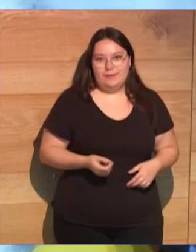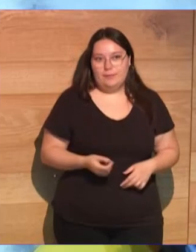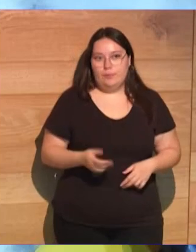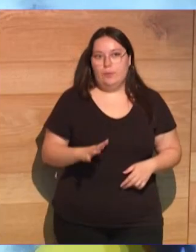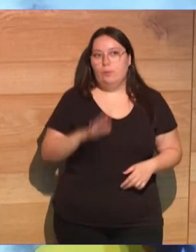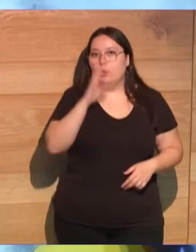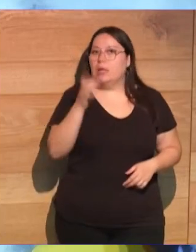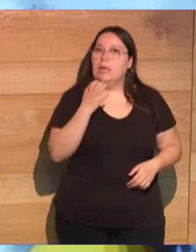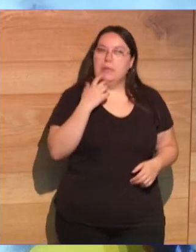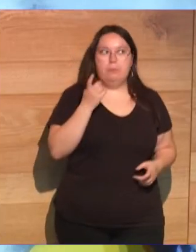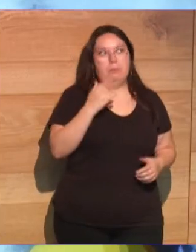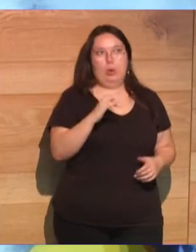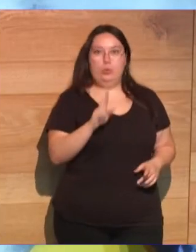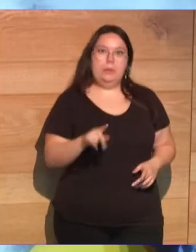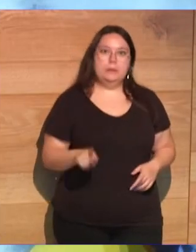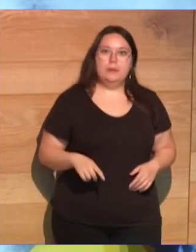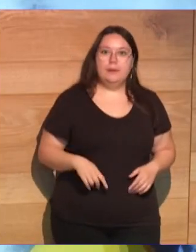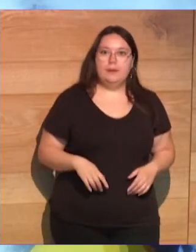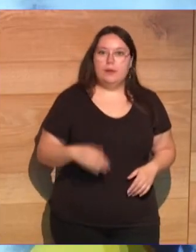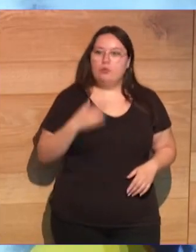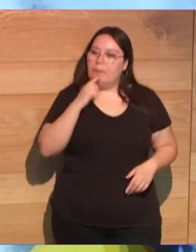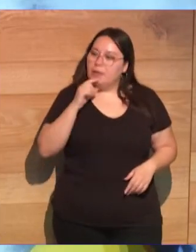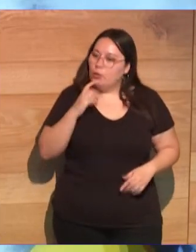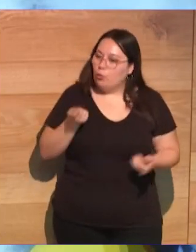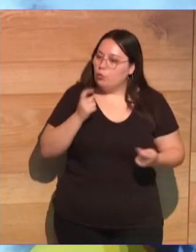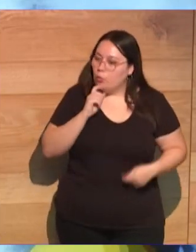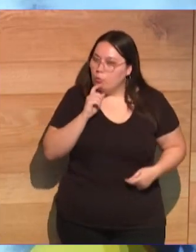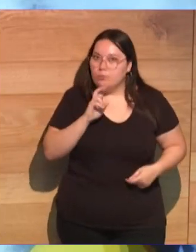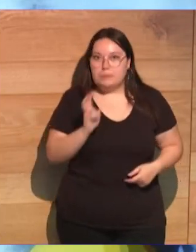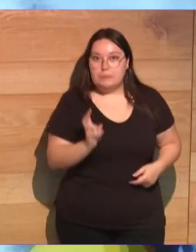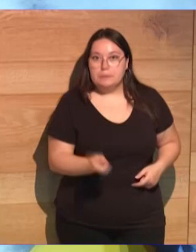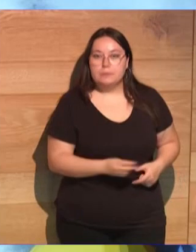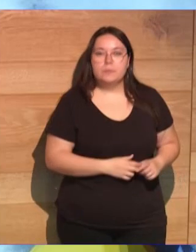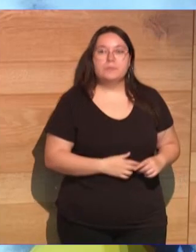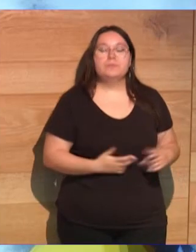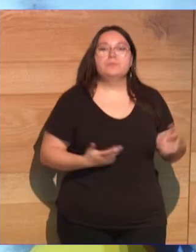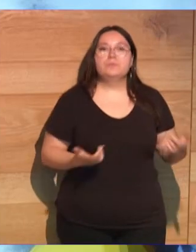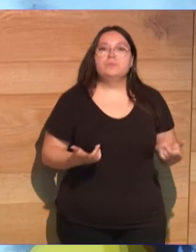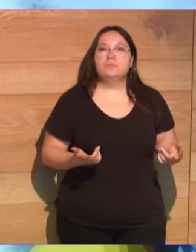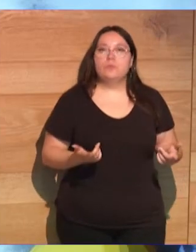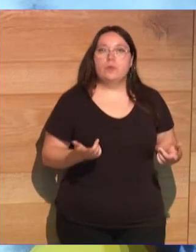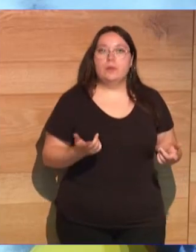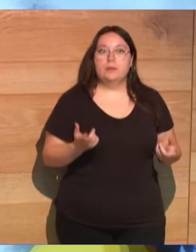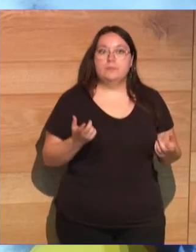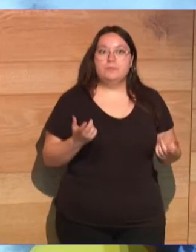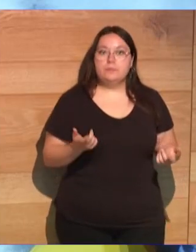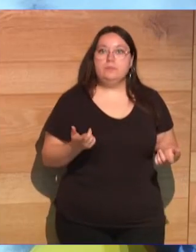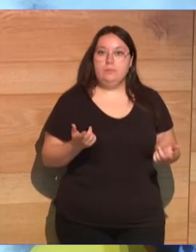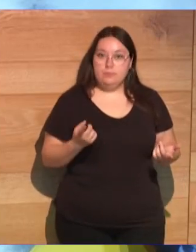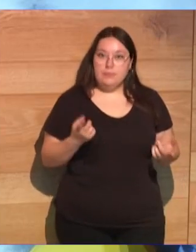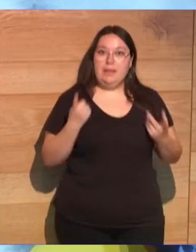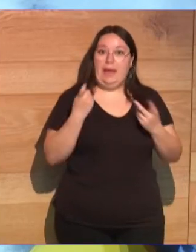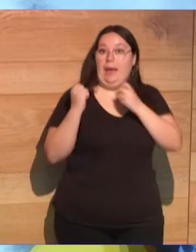por qué si no es nada malo, y cómo voy a controlar a mis nietos, etcétera, etcétera. Claro, la idea sería, la dependencia se ha instaurado como